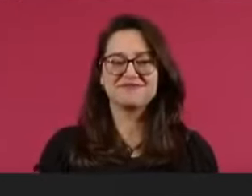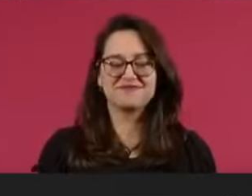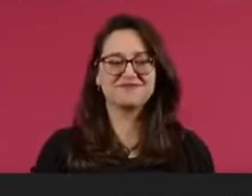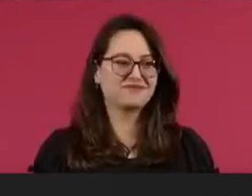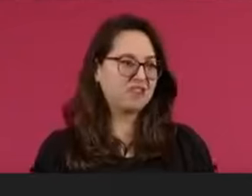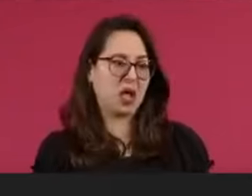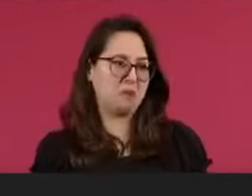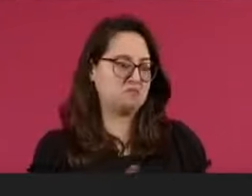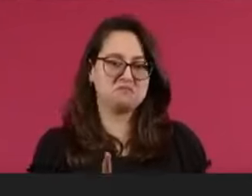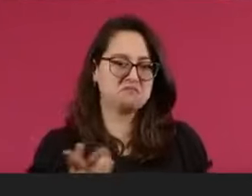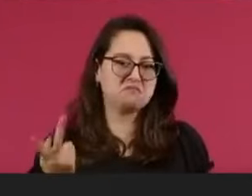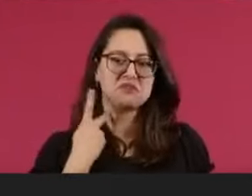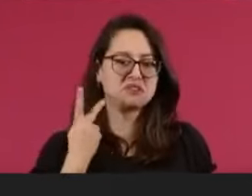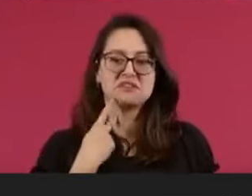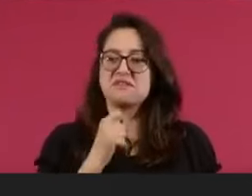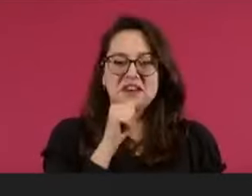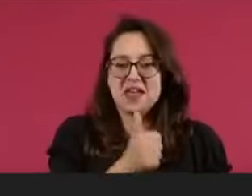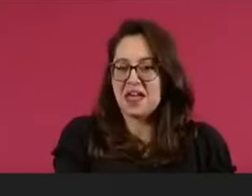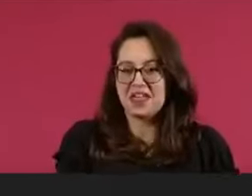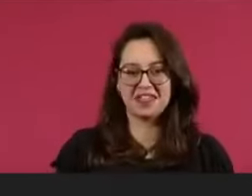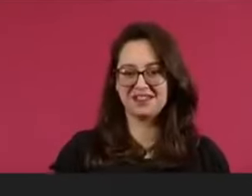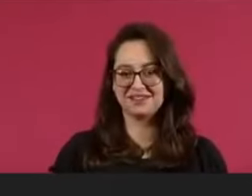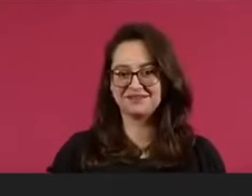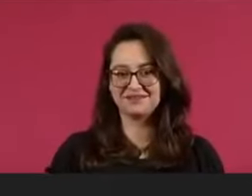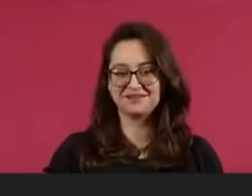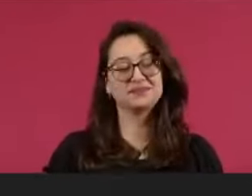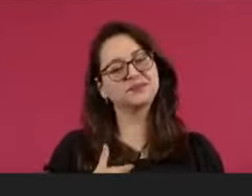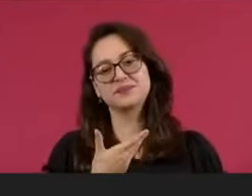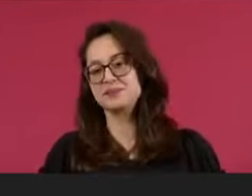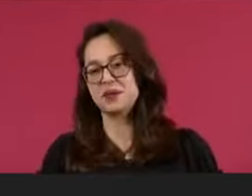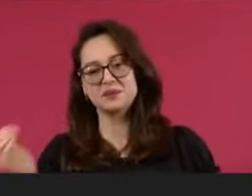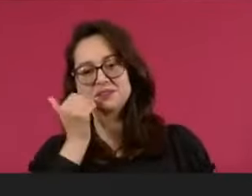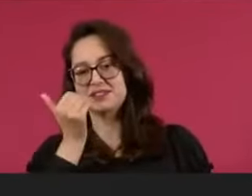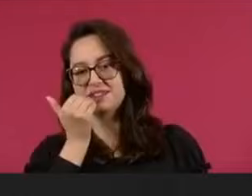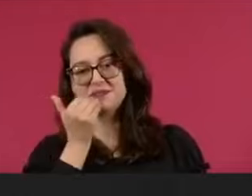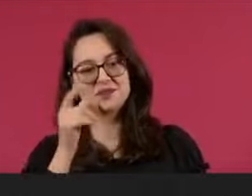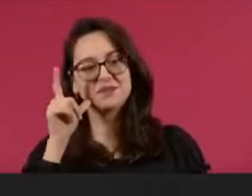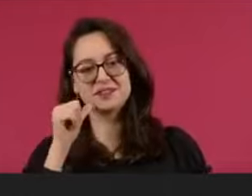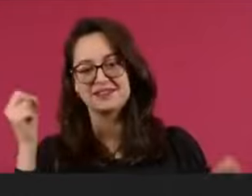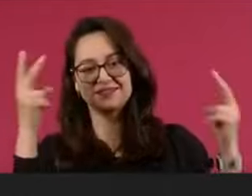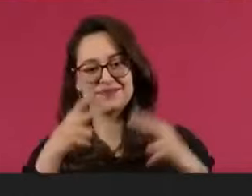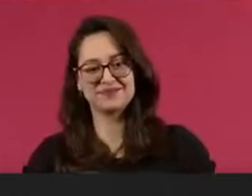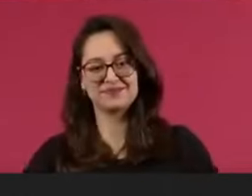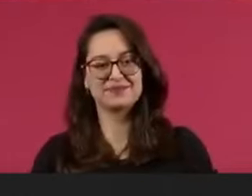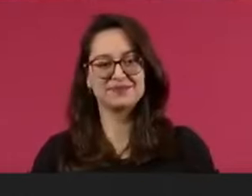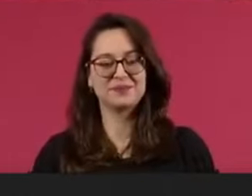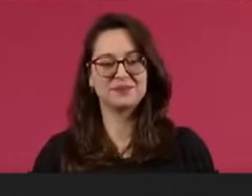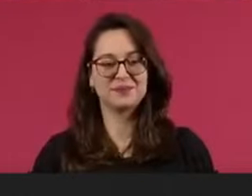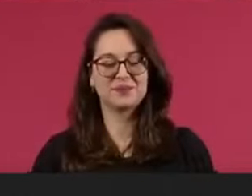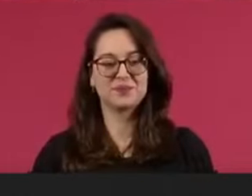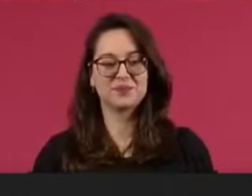Son ciudadanos, ¿sí? Entonces sí podemos. Vámonos a desayunar. Luego mañana.